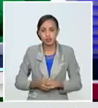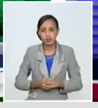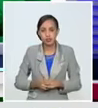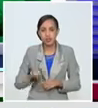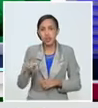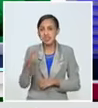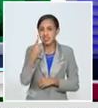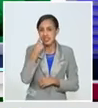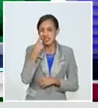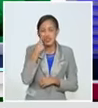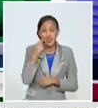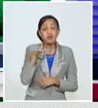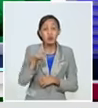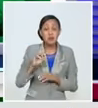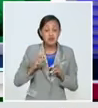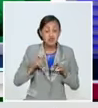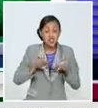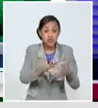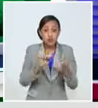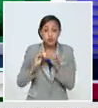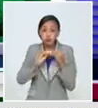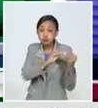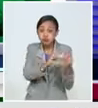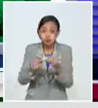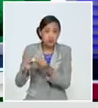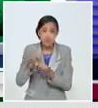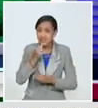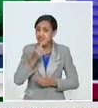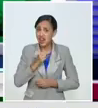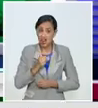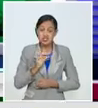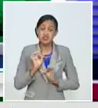contagiosidad de esta enfermedad.